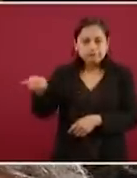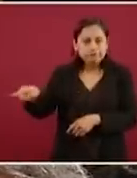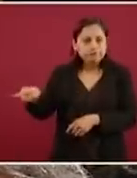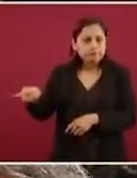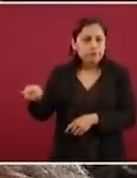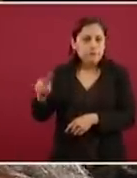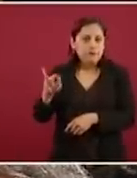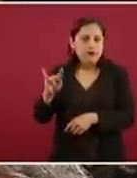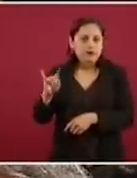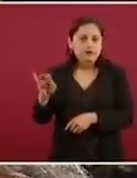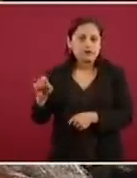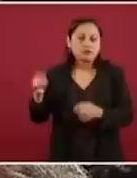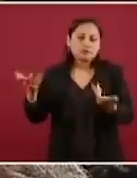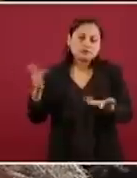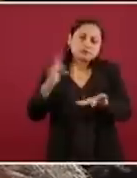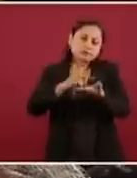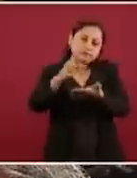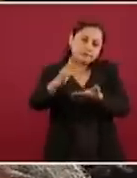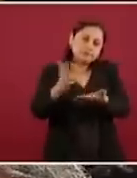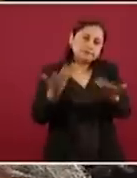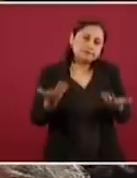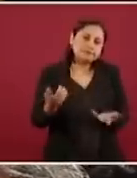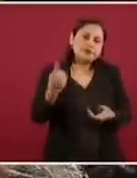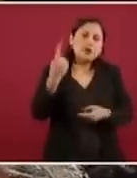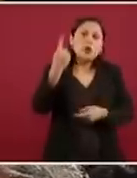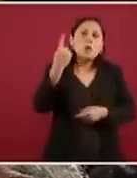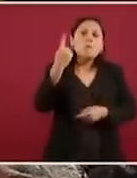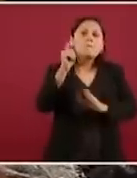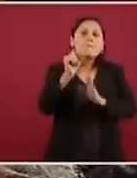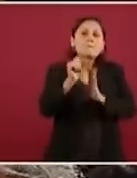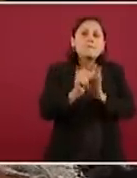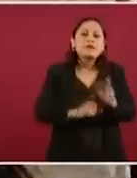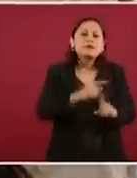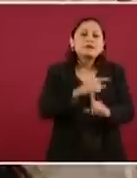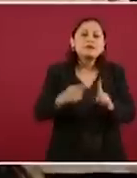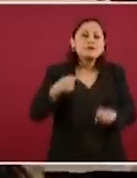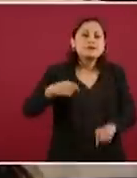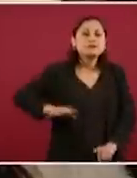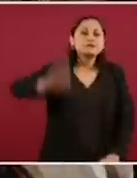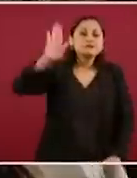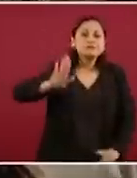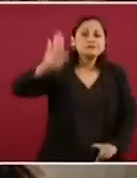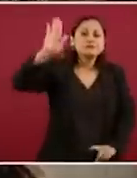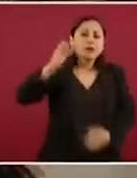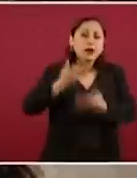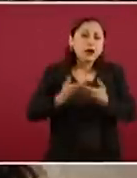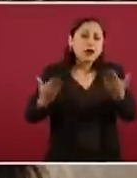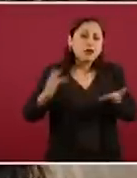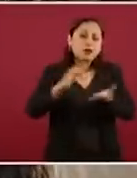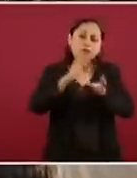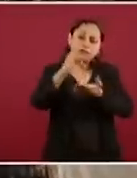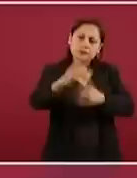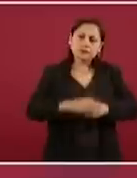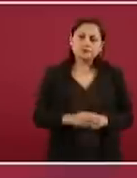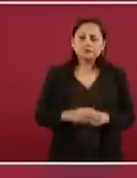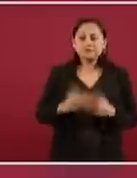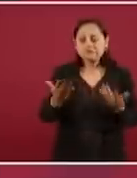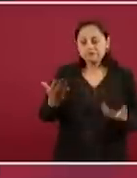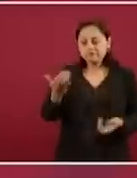y le agradezco la palabra después de un mes y medio que he estado levantando la mano. Gracias. Bueno, yo te ofrezco disculpa